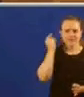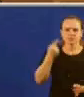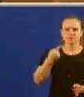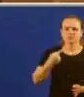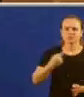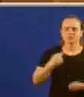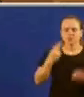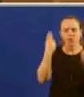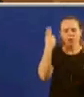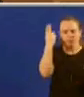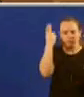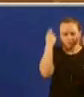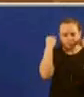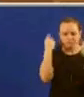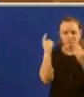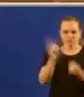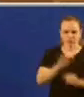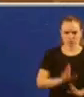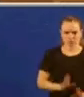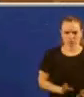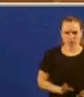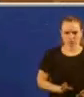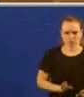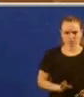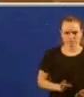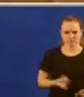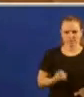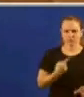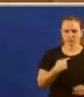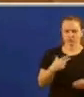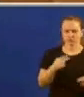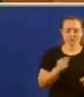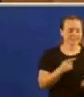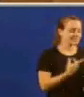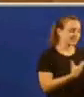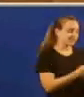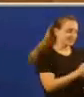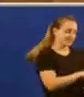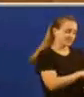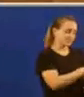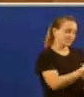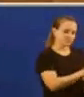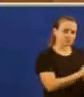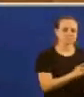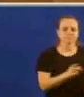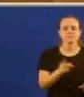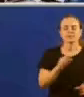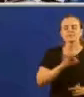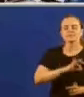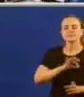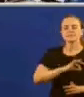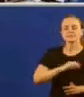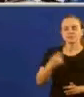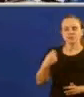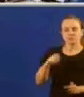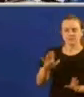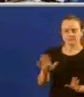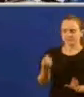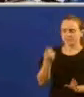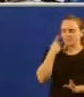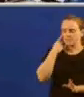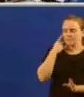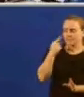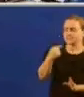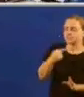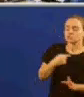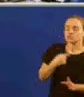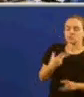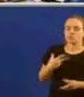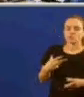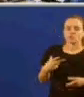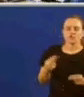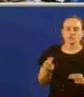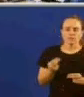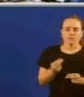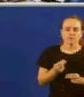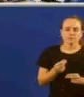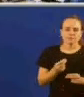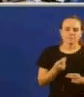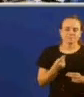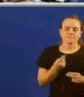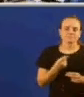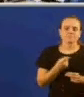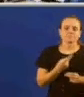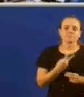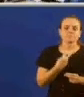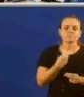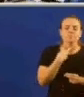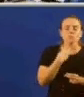conformo co que hai. E remato, se mo permite, presidente, cunhas palabras dunha sufraxista que nos ensinou